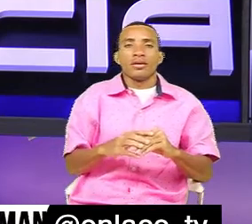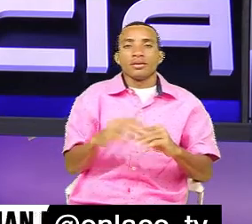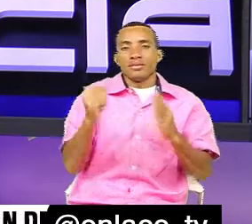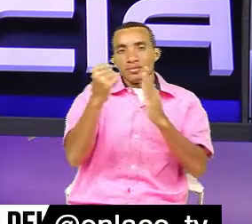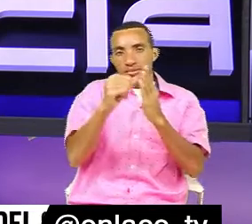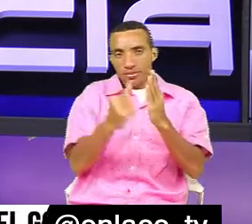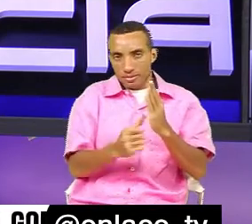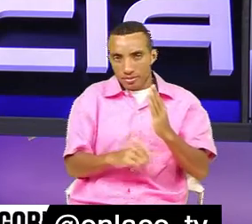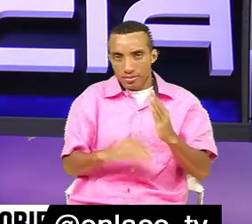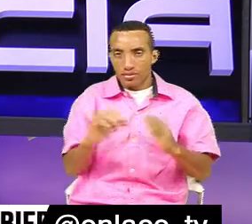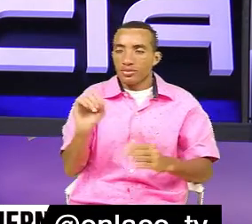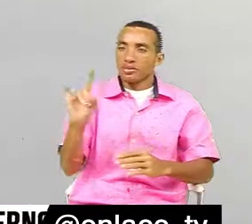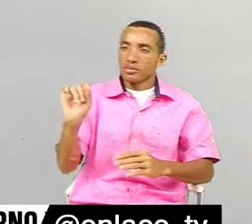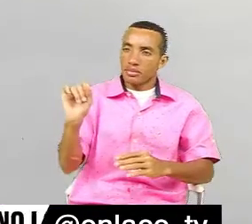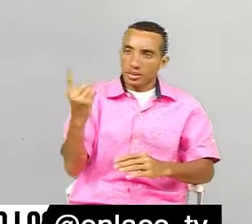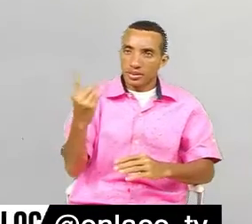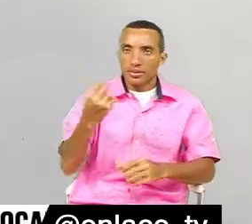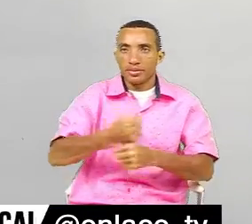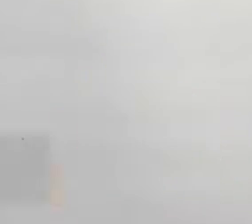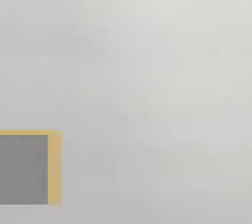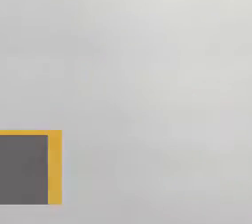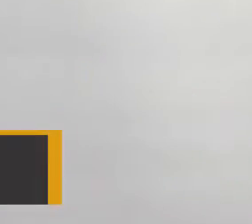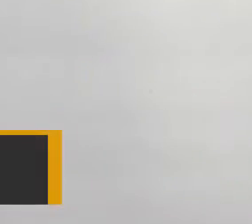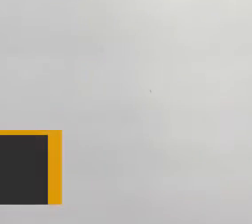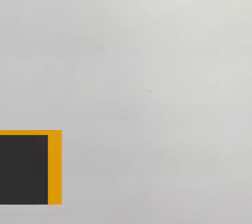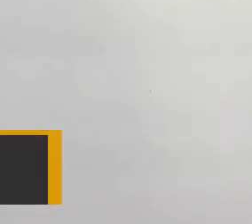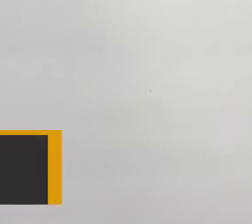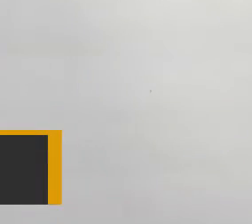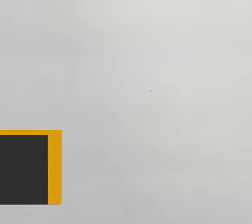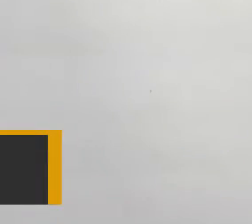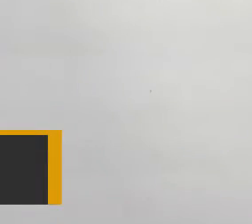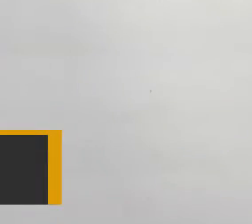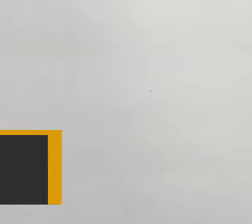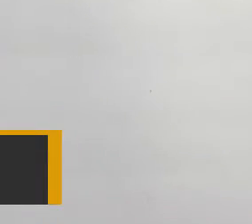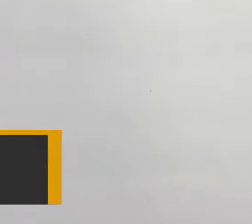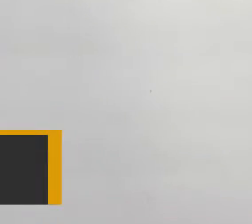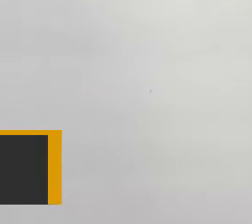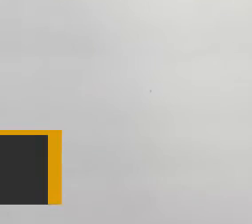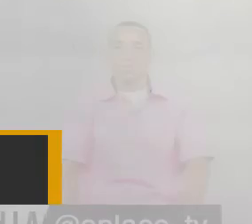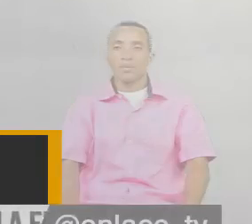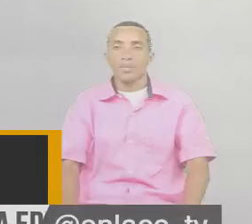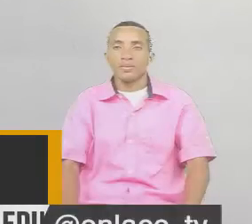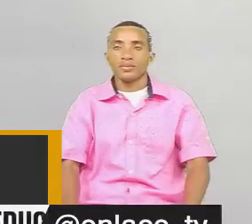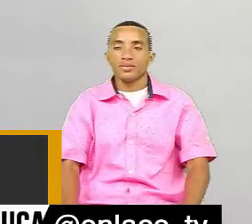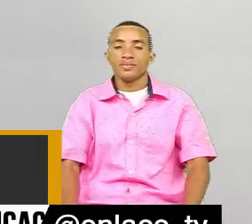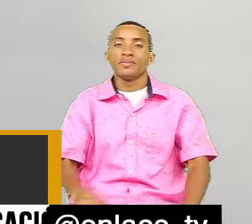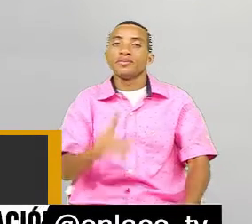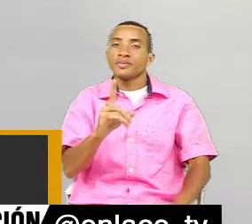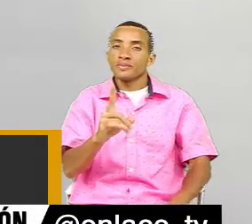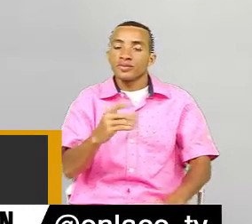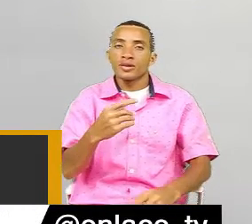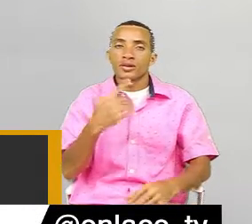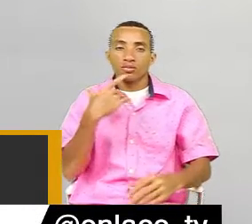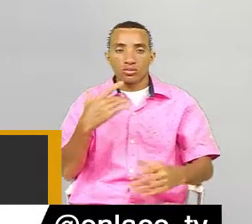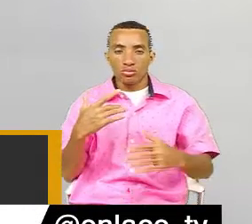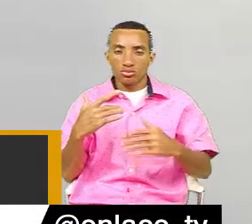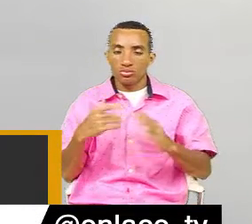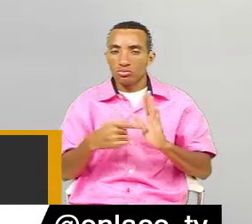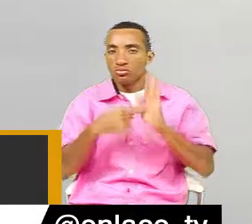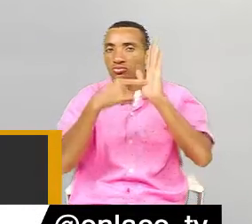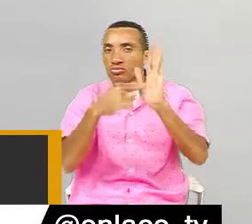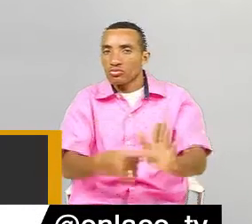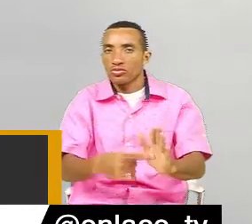tardes para usted, bienvenido. Muy buenas tardes, Yanin. Le comento que el programa de 40.000 Primeros Empleos que está ofreciendo Cafava